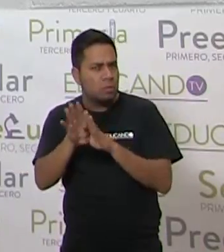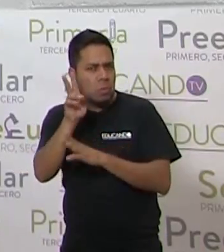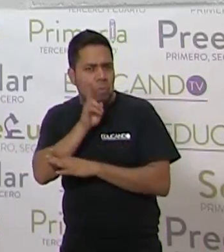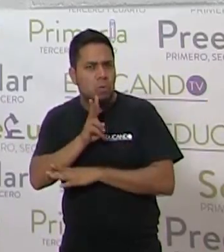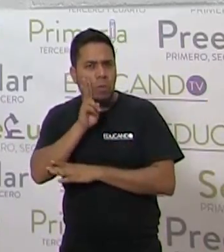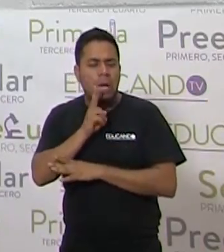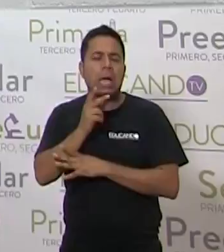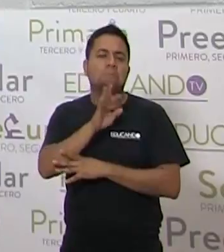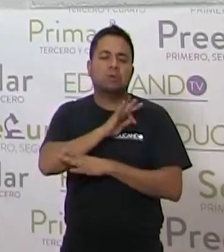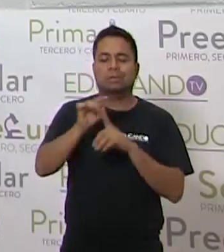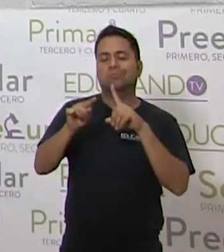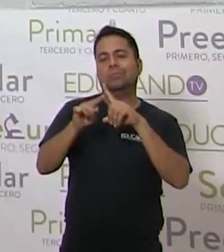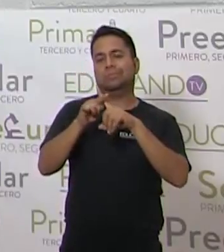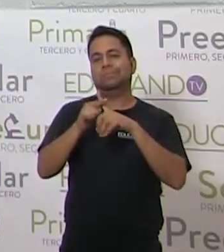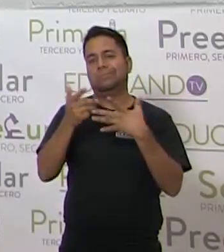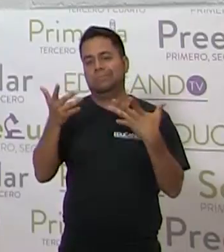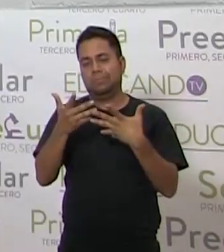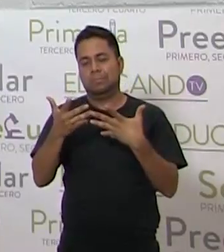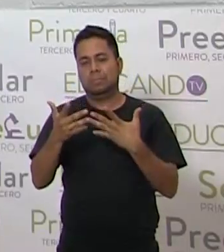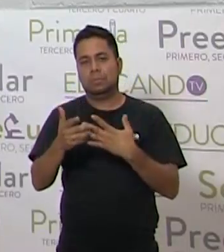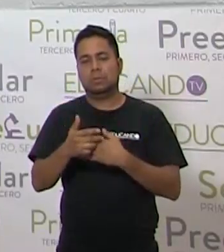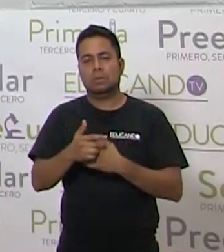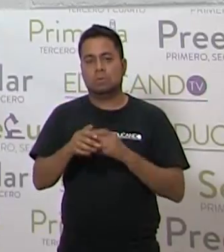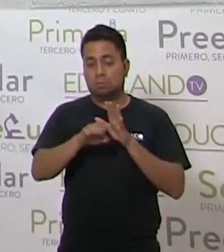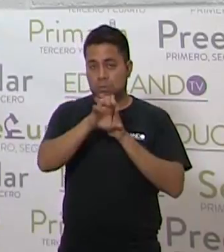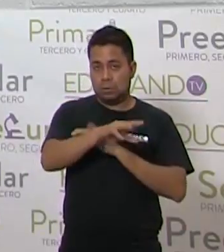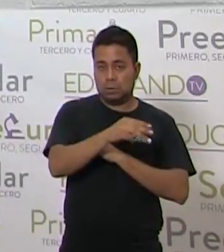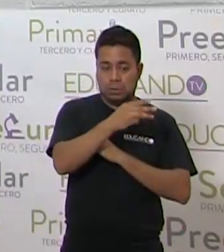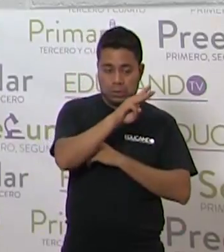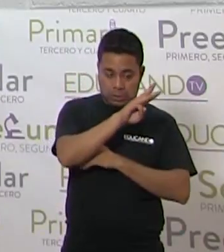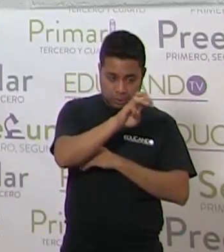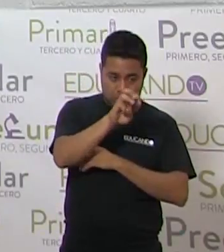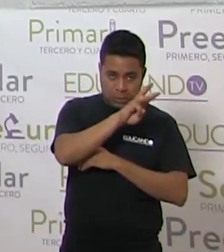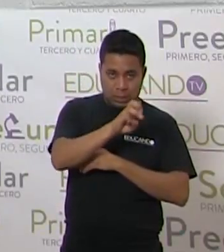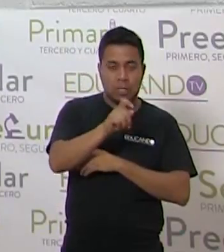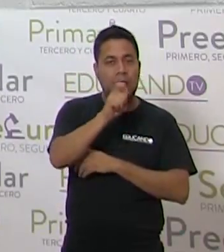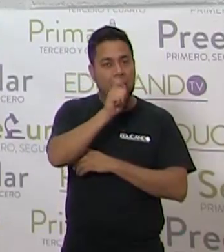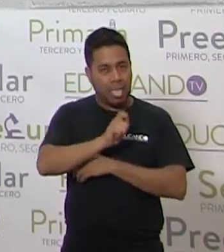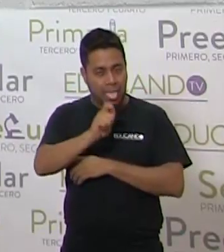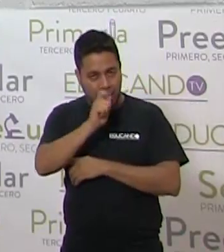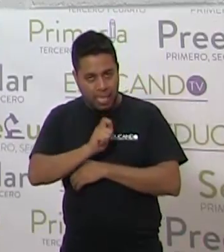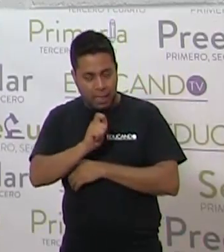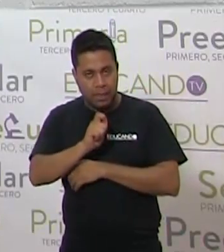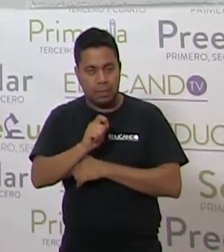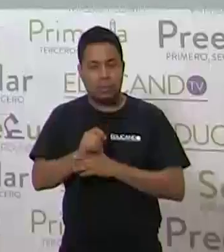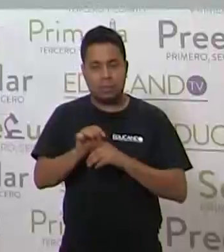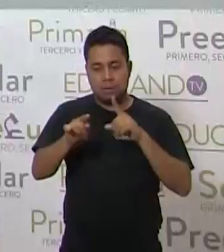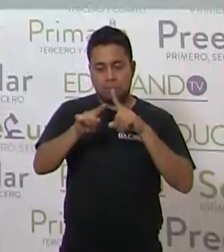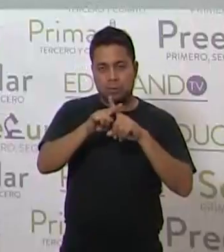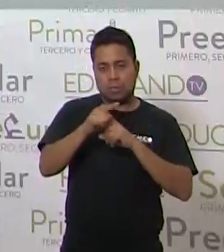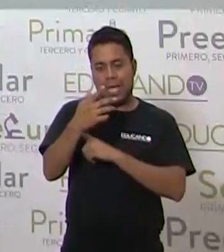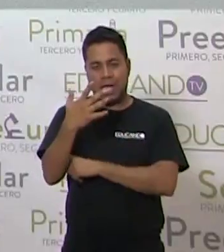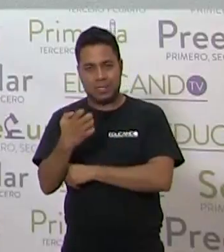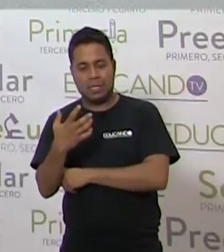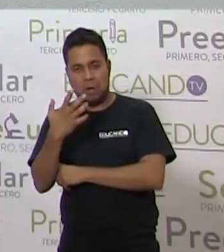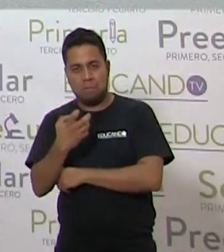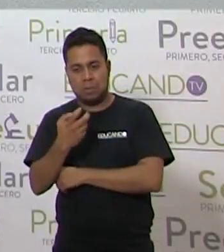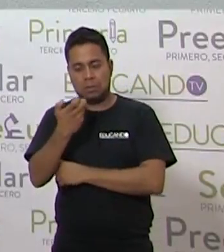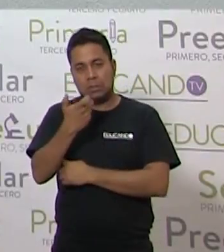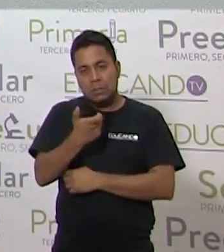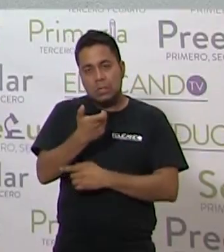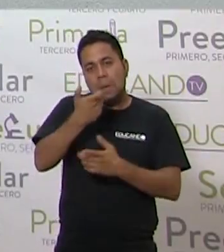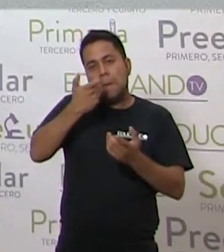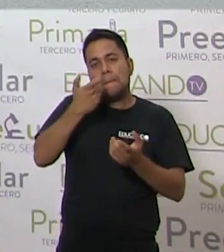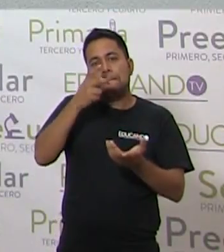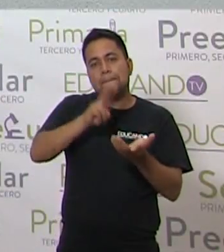una multiplicación podemos multiplicar 300 paletas por 5 pesos que cuesta